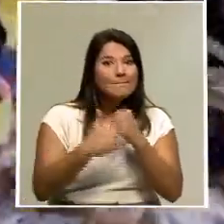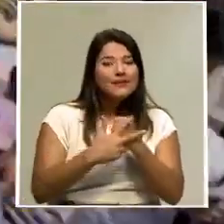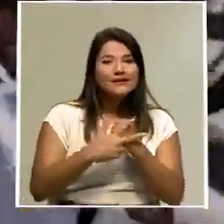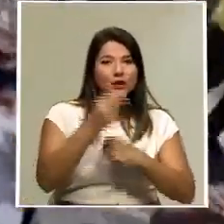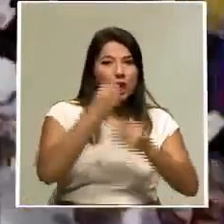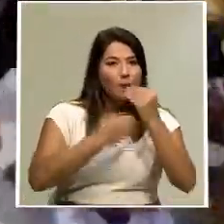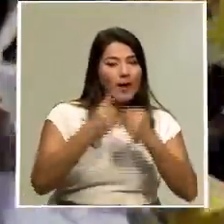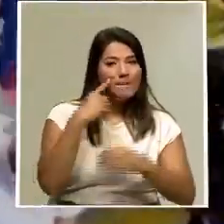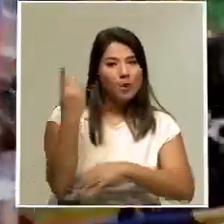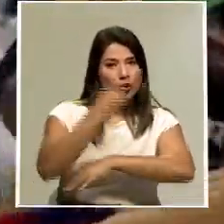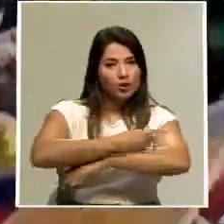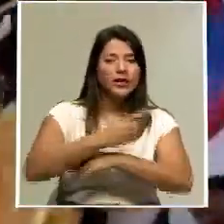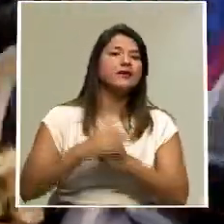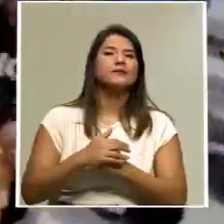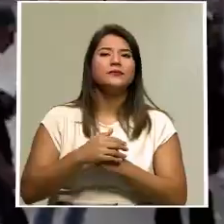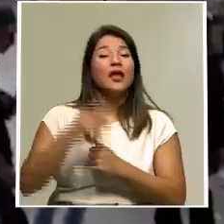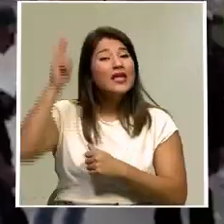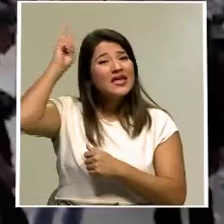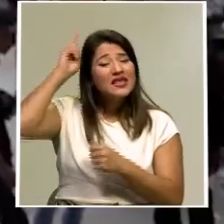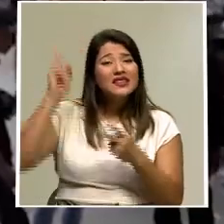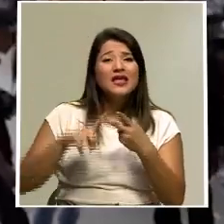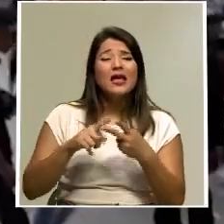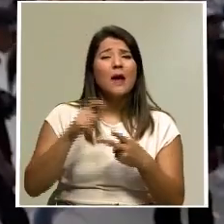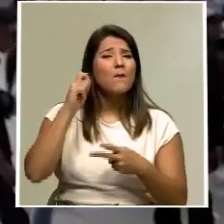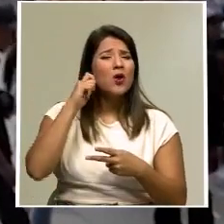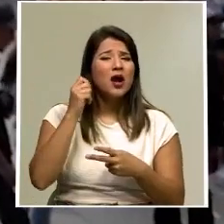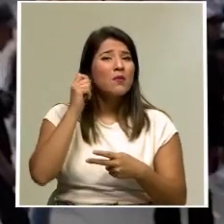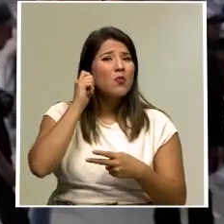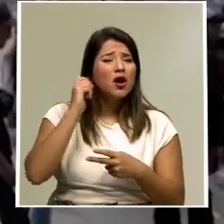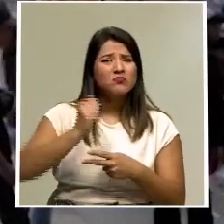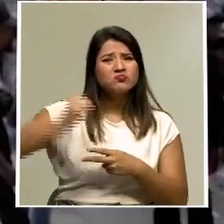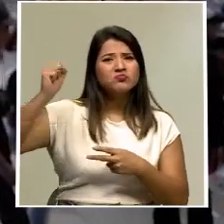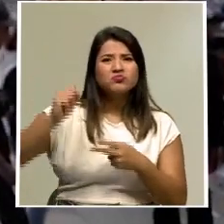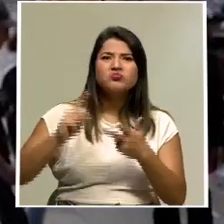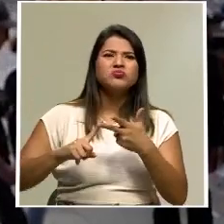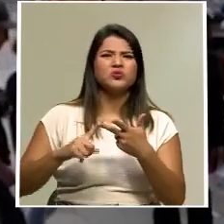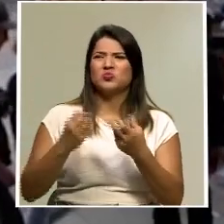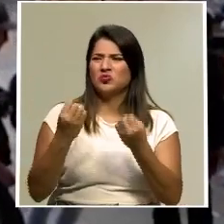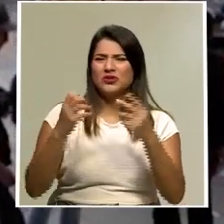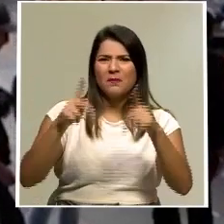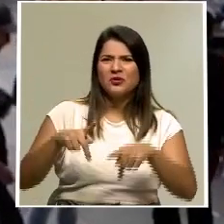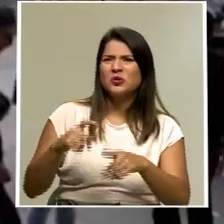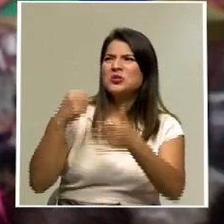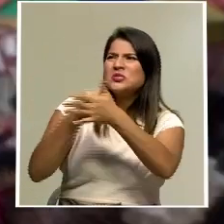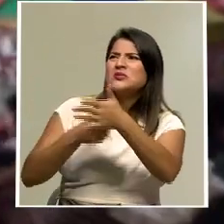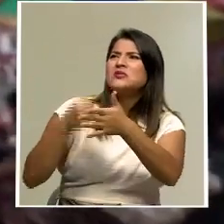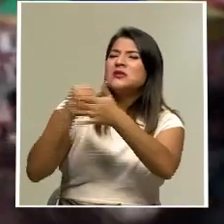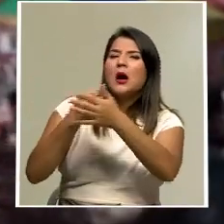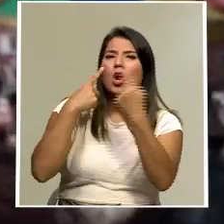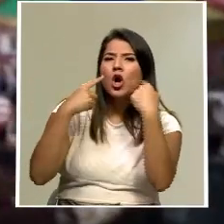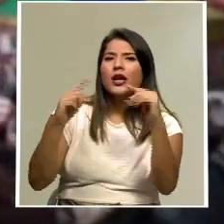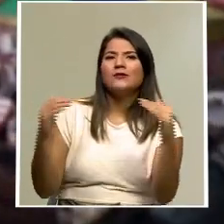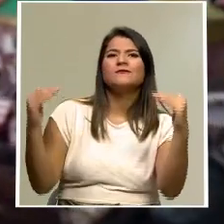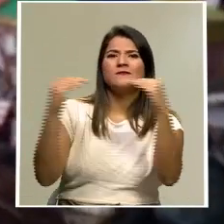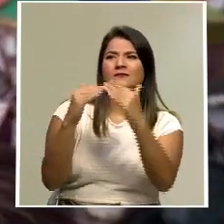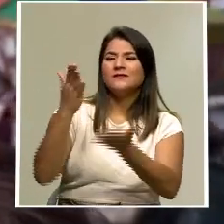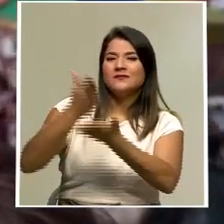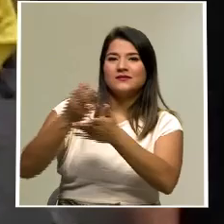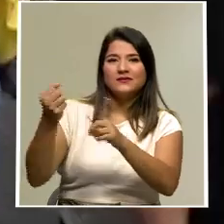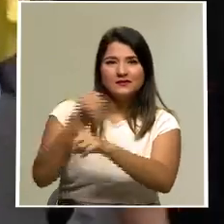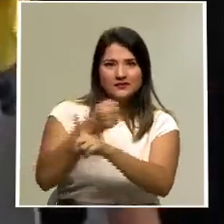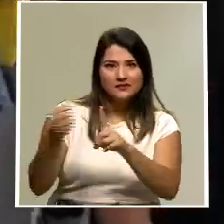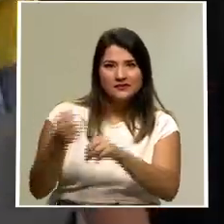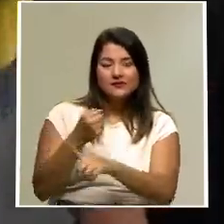Indígenas, feministas, estudiantes, entre otros grupos, claman contra la pobreza, la desigualdad y la violencia, en un marco de crisis agudizada por